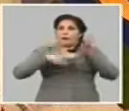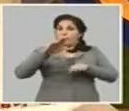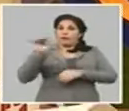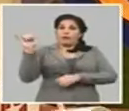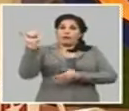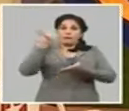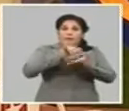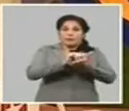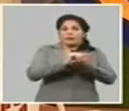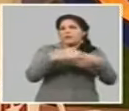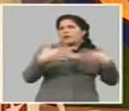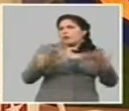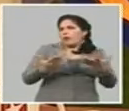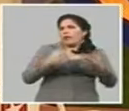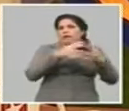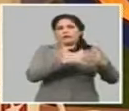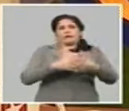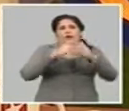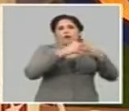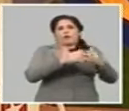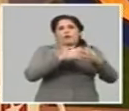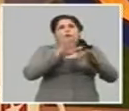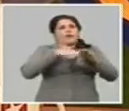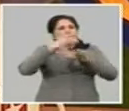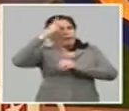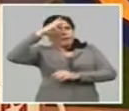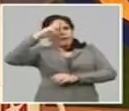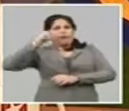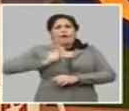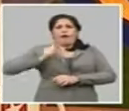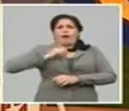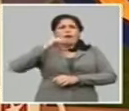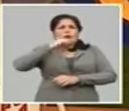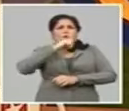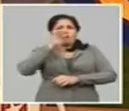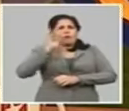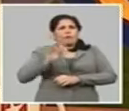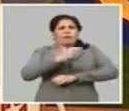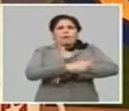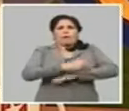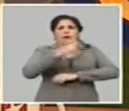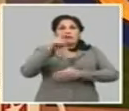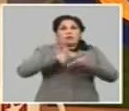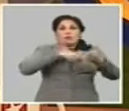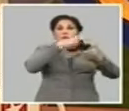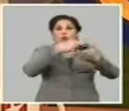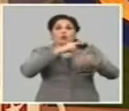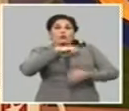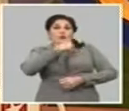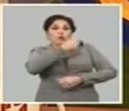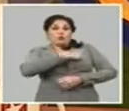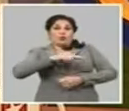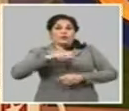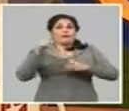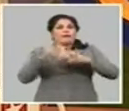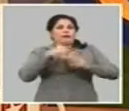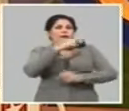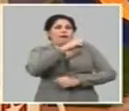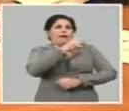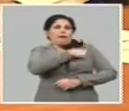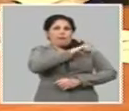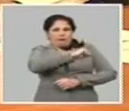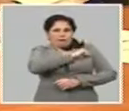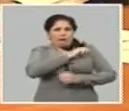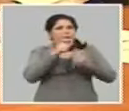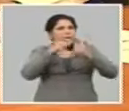mayor número estuvo vinculado a los eeuu ayuda de méxico llamadas rusia suiza y españa ampliamente más